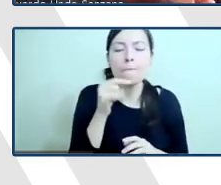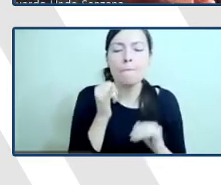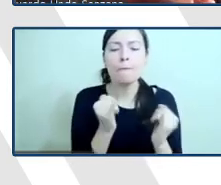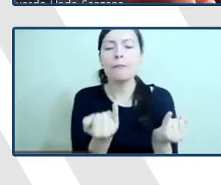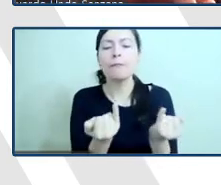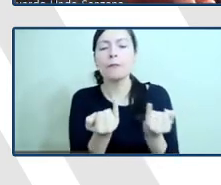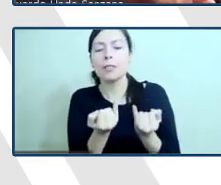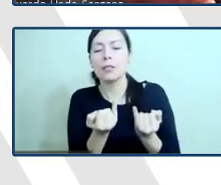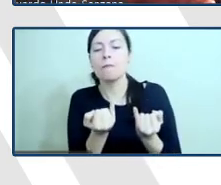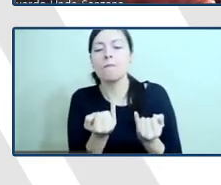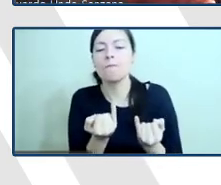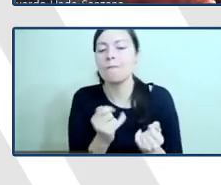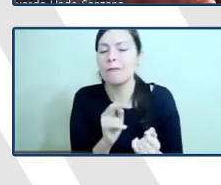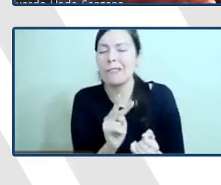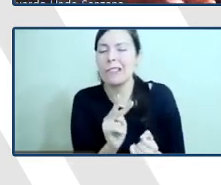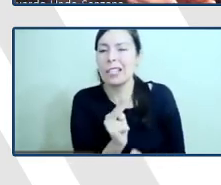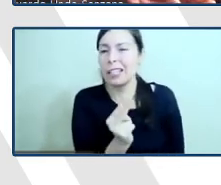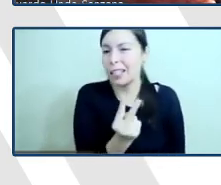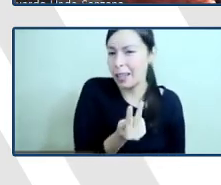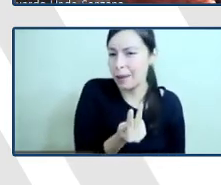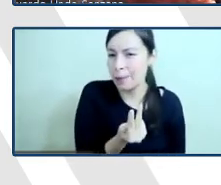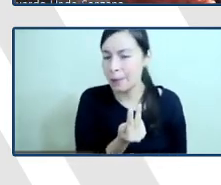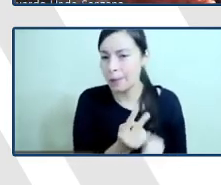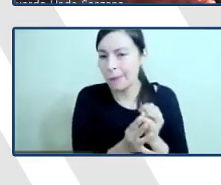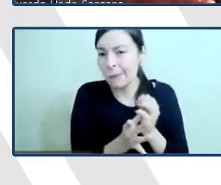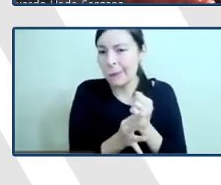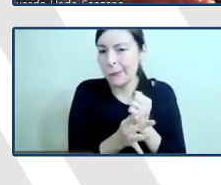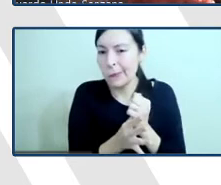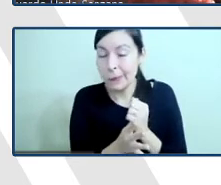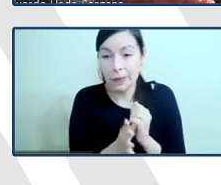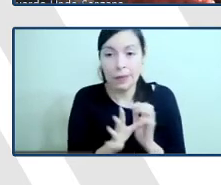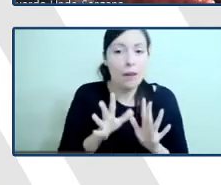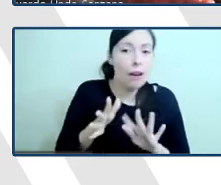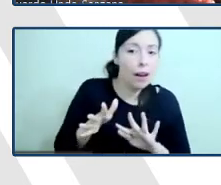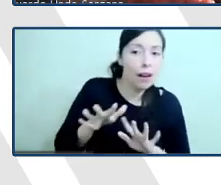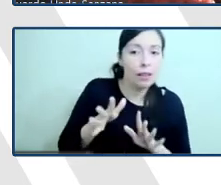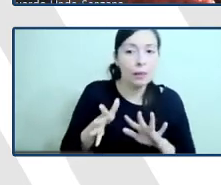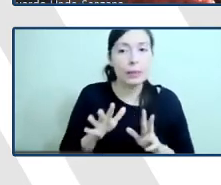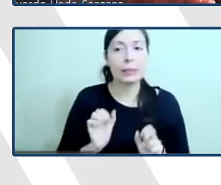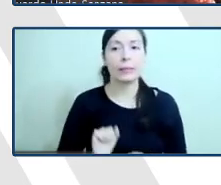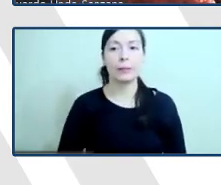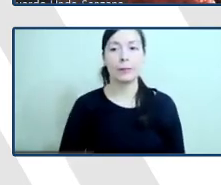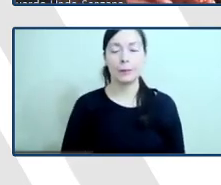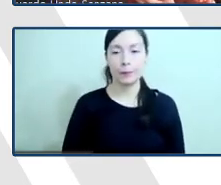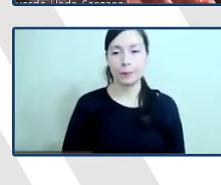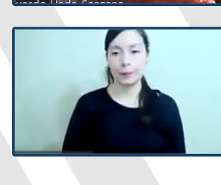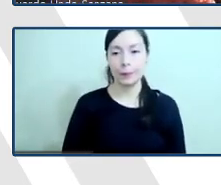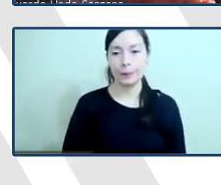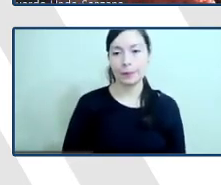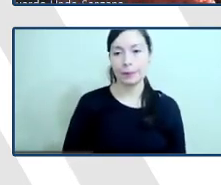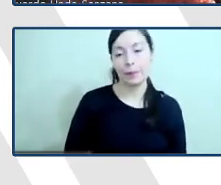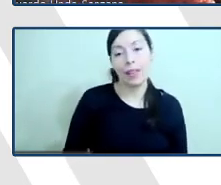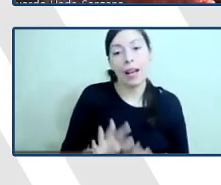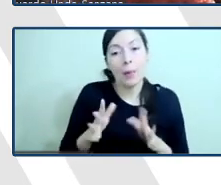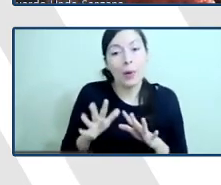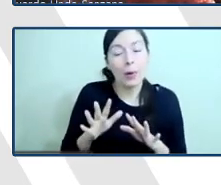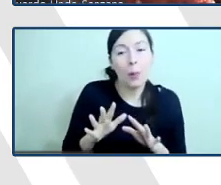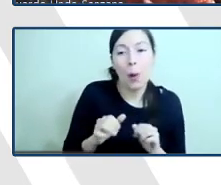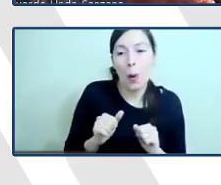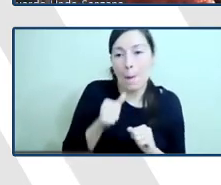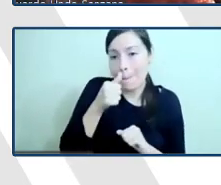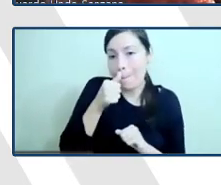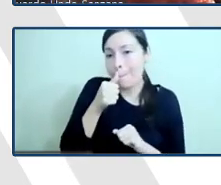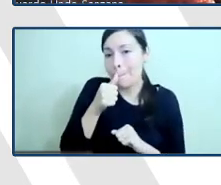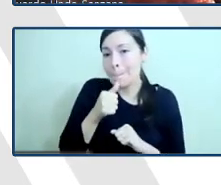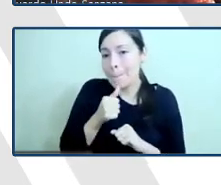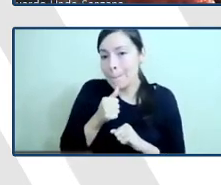hace difícil de decodificar de manera exacta, para que, por ejemplo, por seguridad no se sepa dónde tenían instalado el